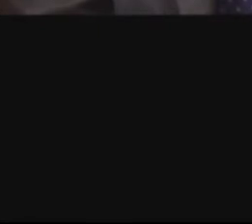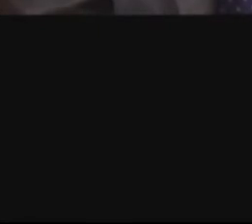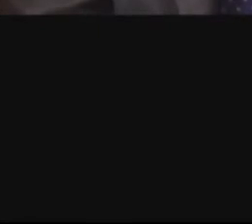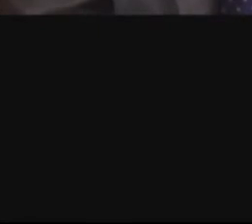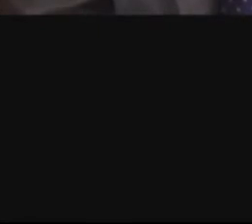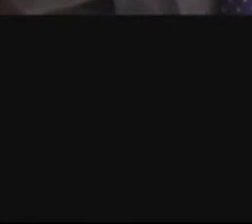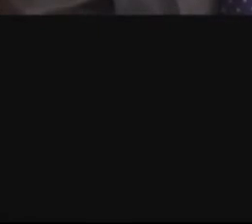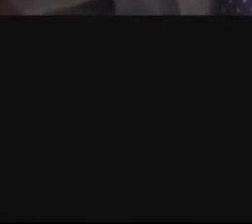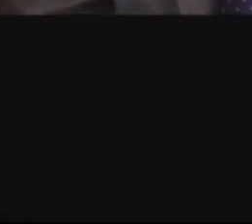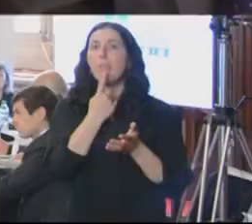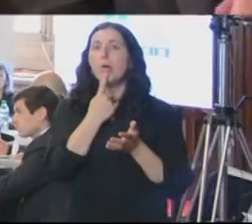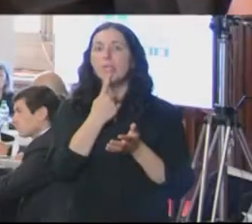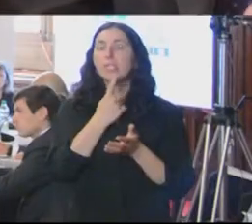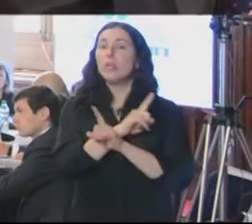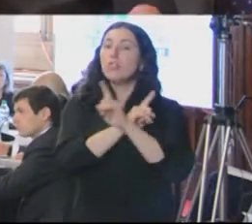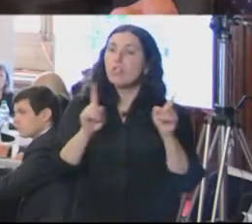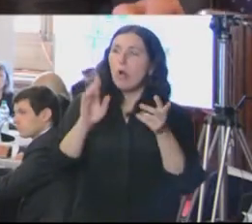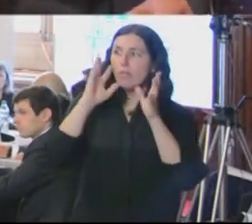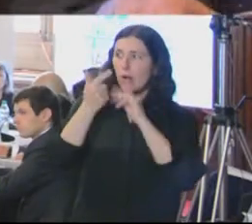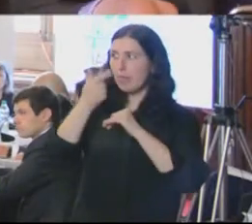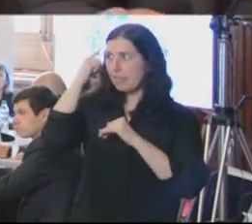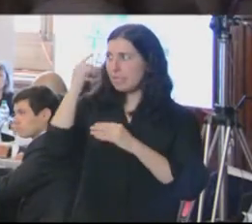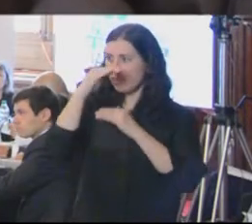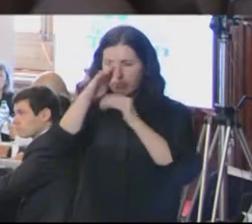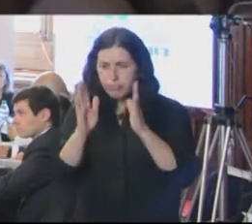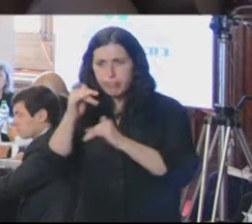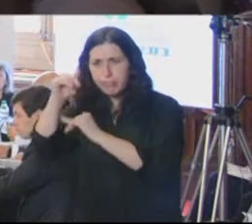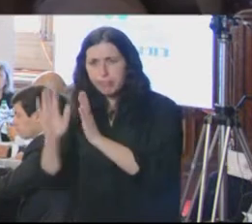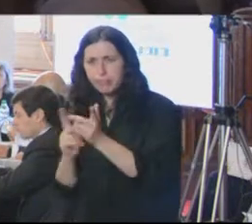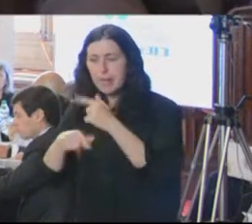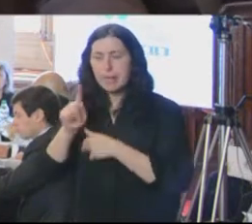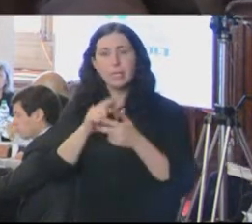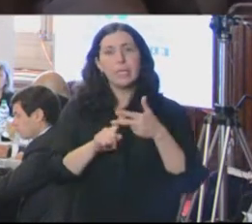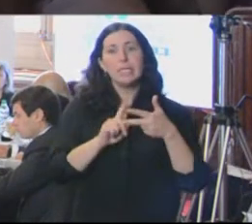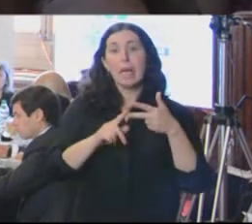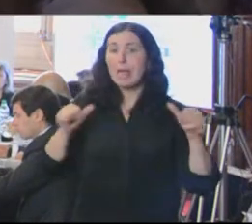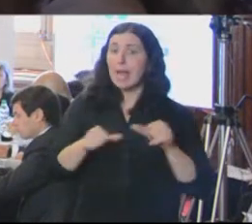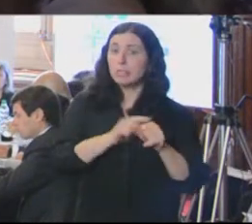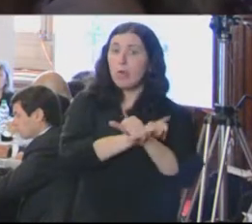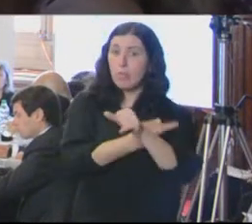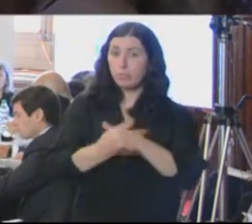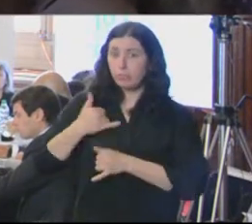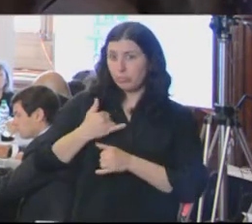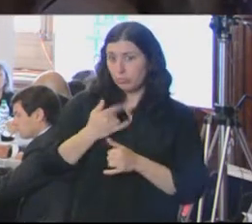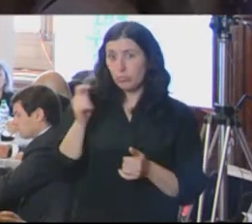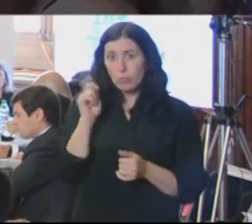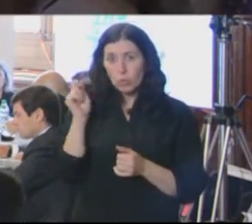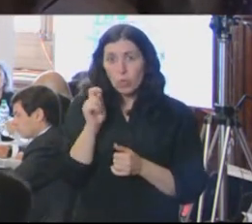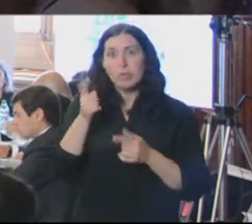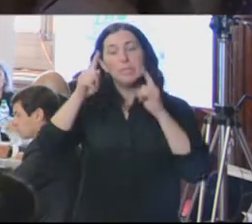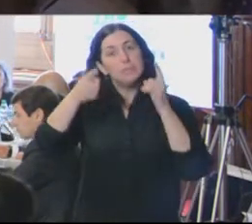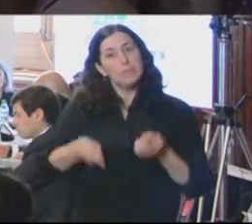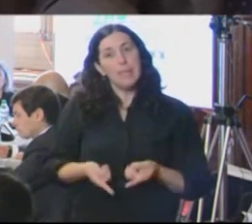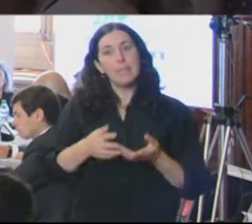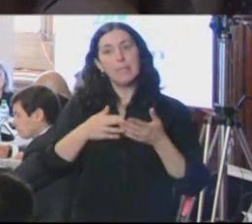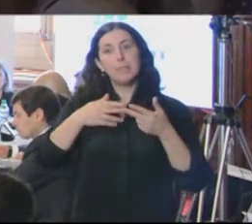la pedagogía precisamente por la condición de los defensores, dos, la acción de la fuerza pública para acopar el